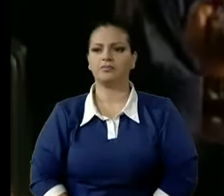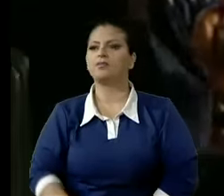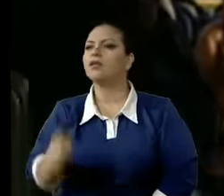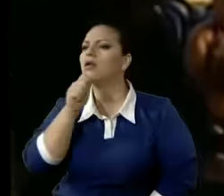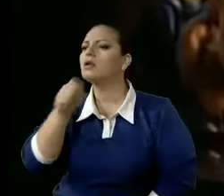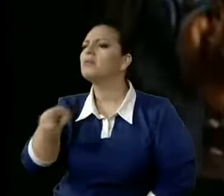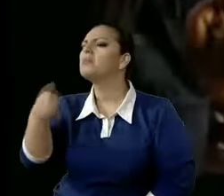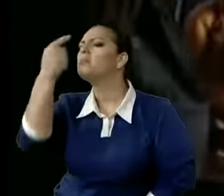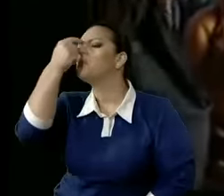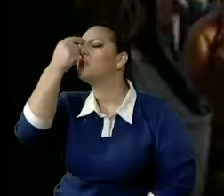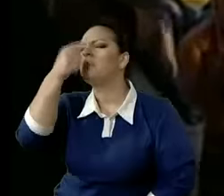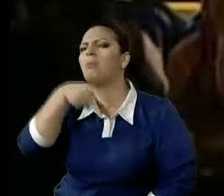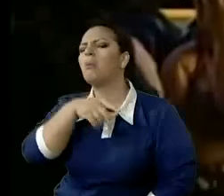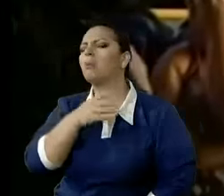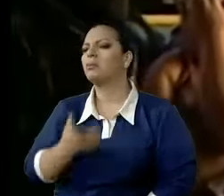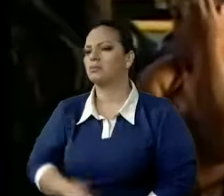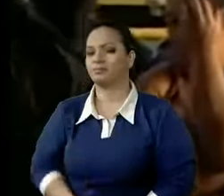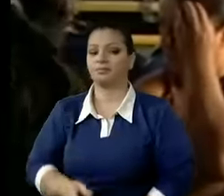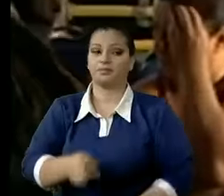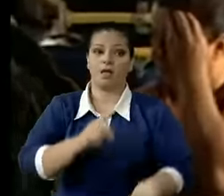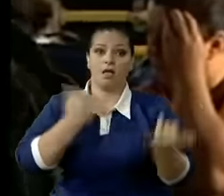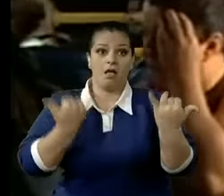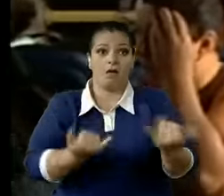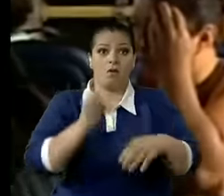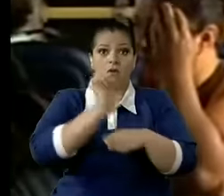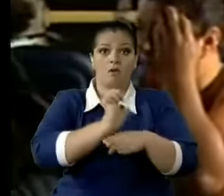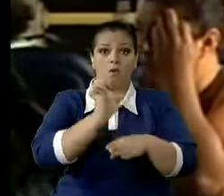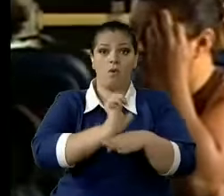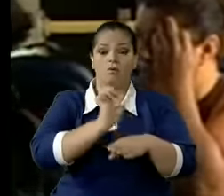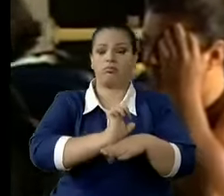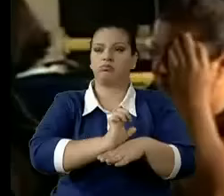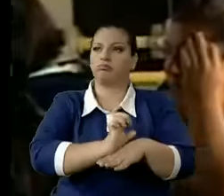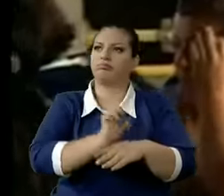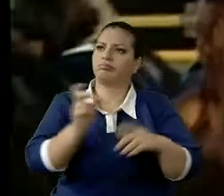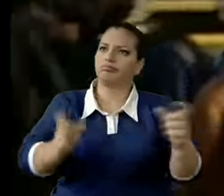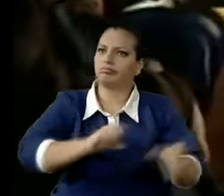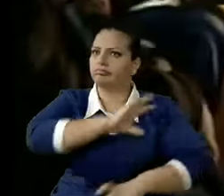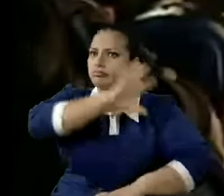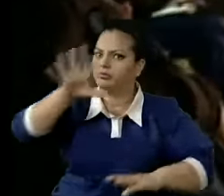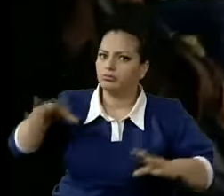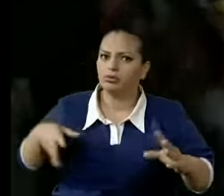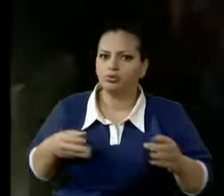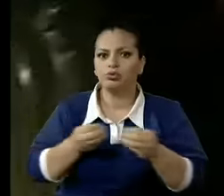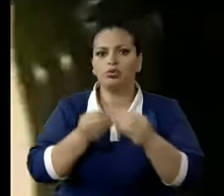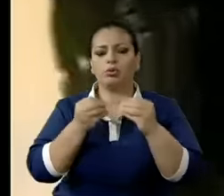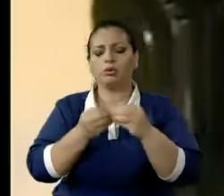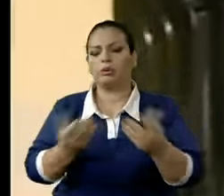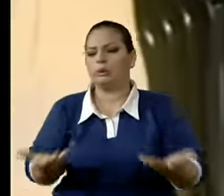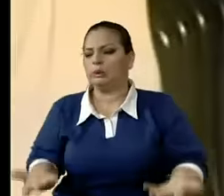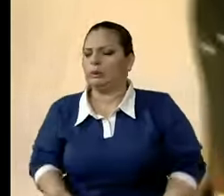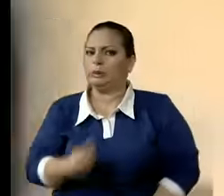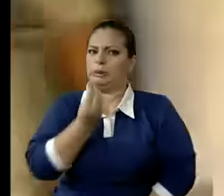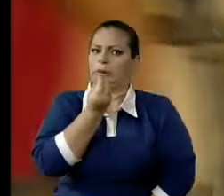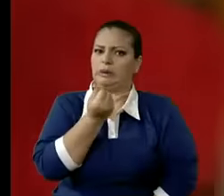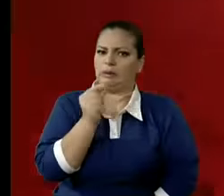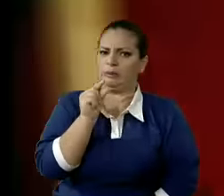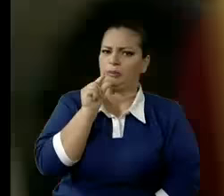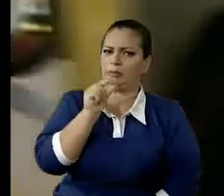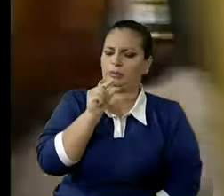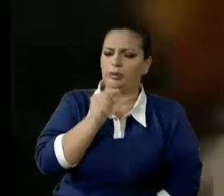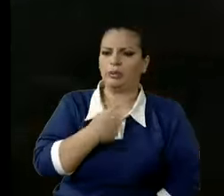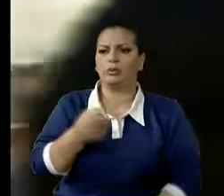cualquiera de los ciudadanos del país. La situación está muy mal debido a la gran cantidad de desempleo, la desocupación que hay. Y en esta ciudad